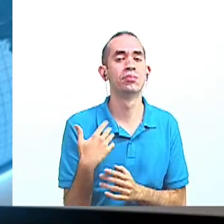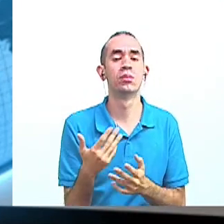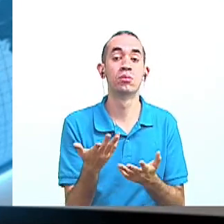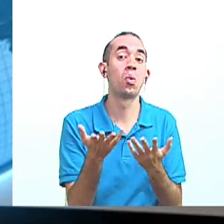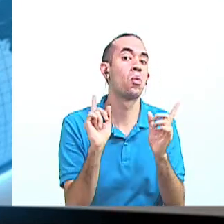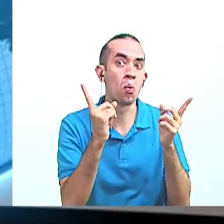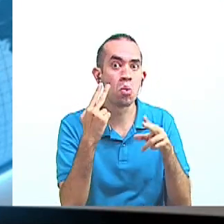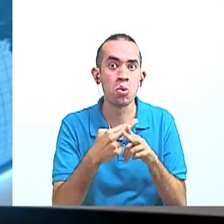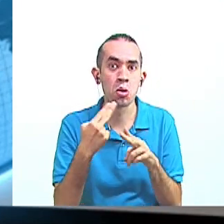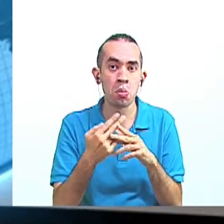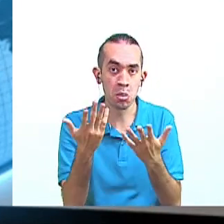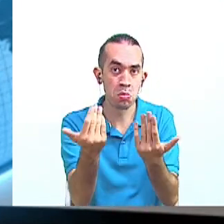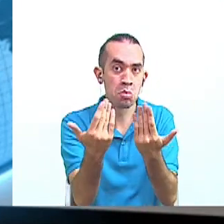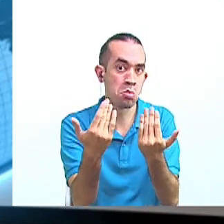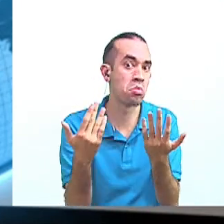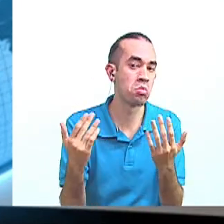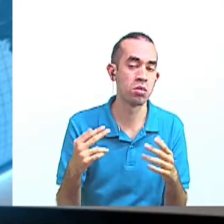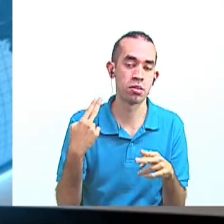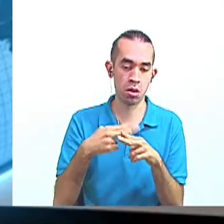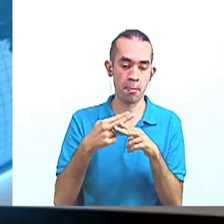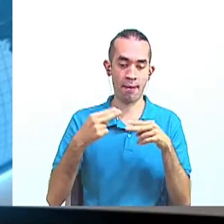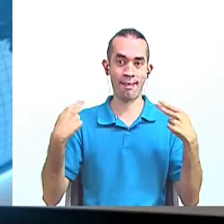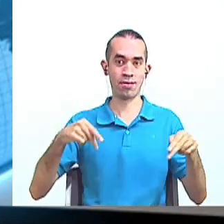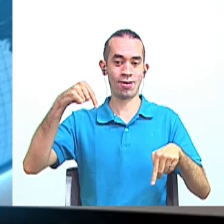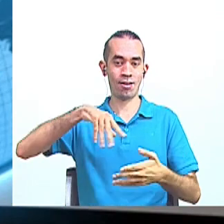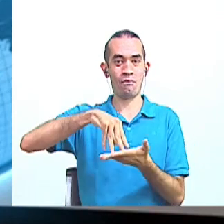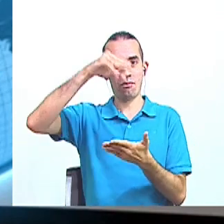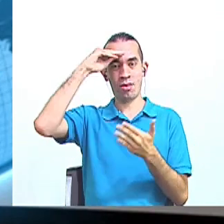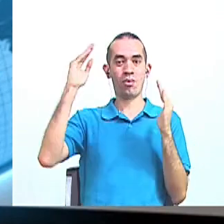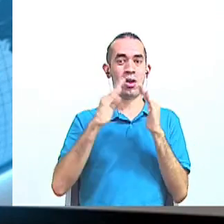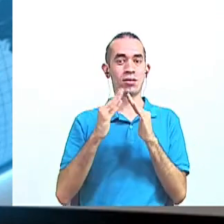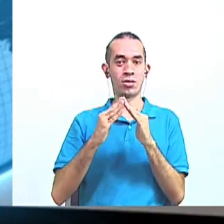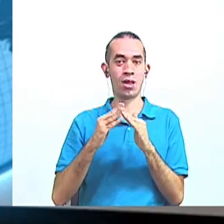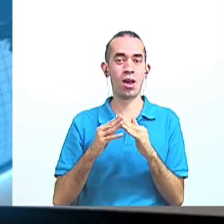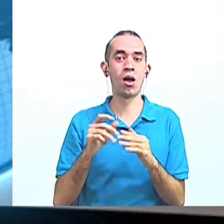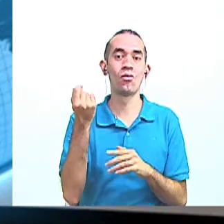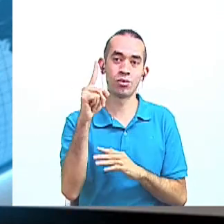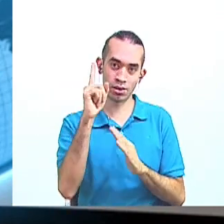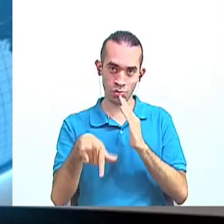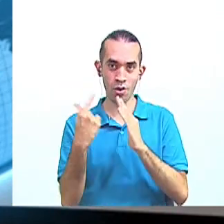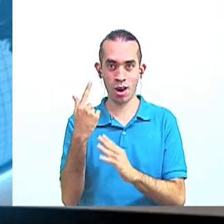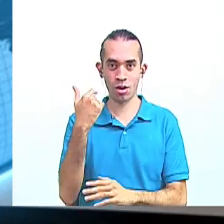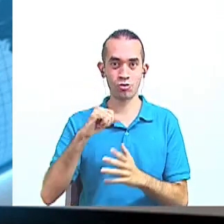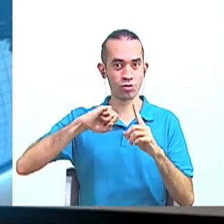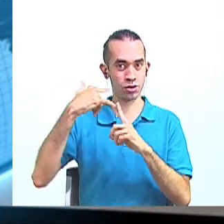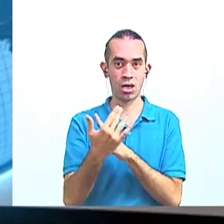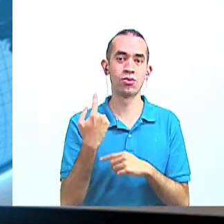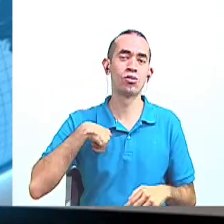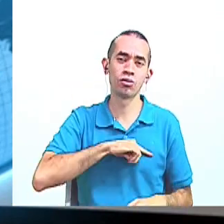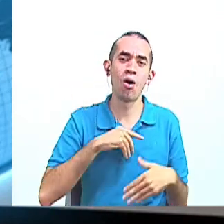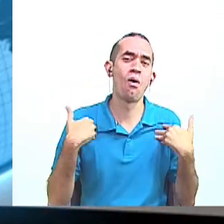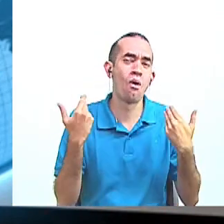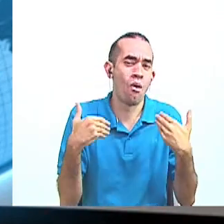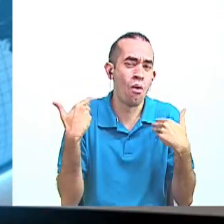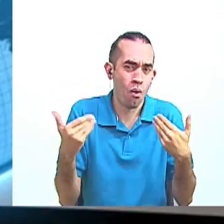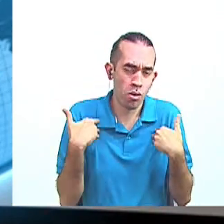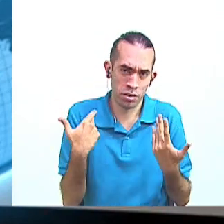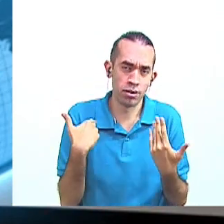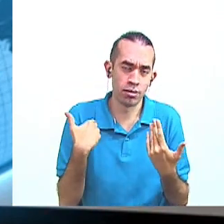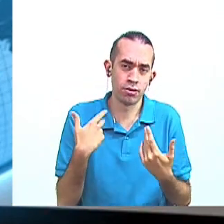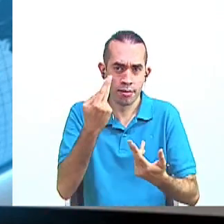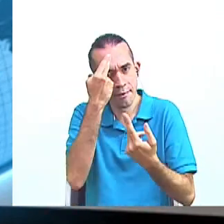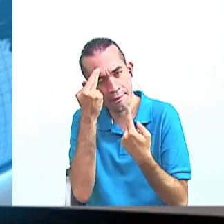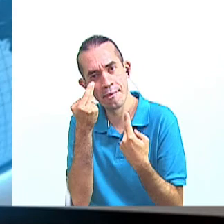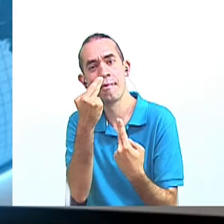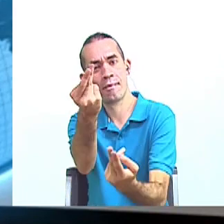sugieran nombre para nuestro noticiero de Aprendo en Casa de 11º año en Estudios Sociales. Estamos muy contentos de poder llegar hasta todos ustedes. Es un honor